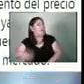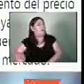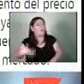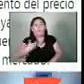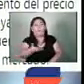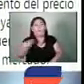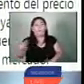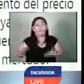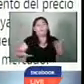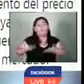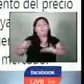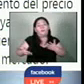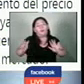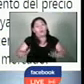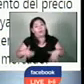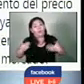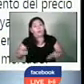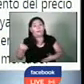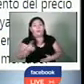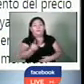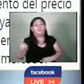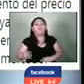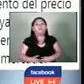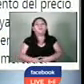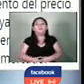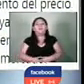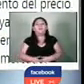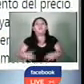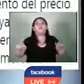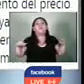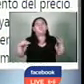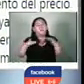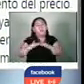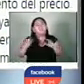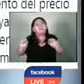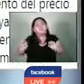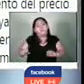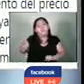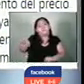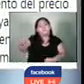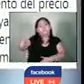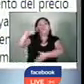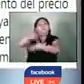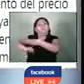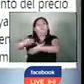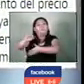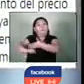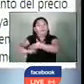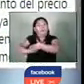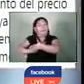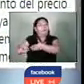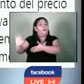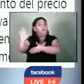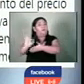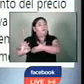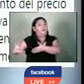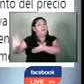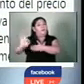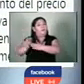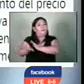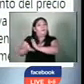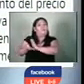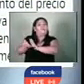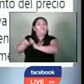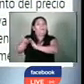precio de los combustibles a los consumidores, ya que también pueden hacer uso de ese descuento que es mayor que el incremento